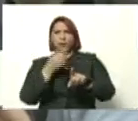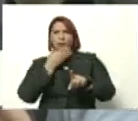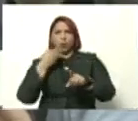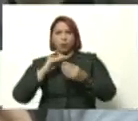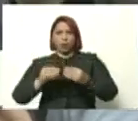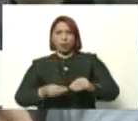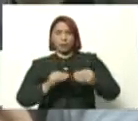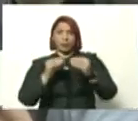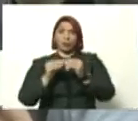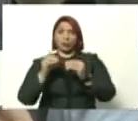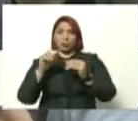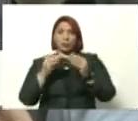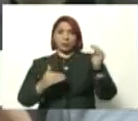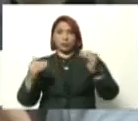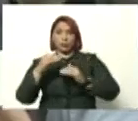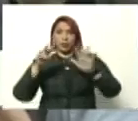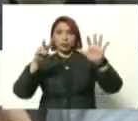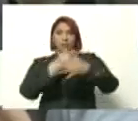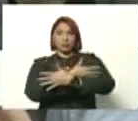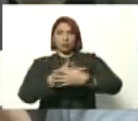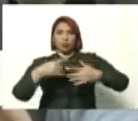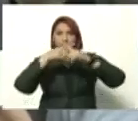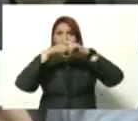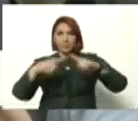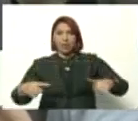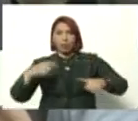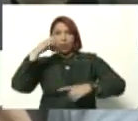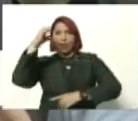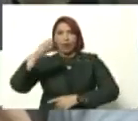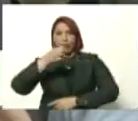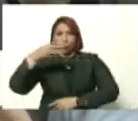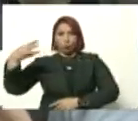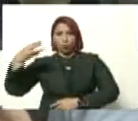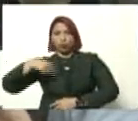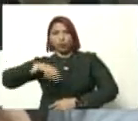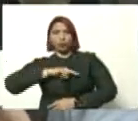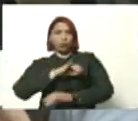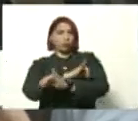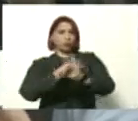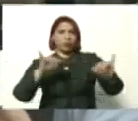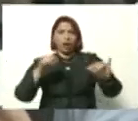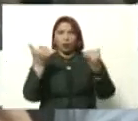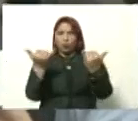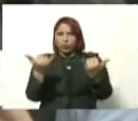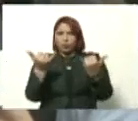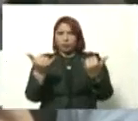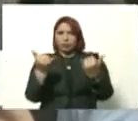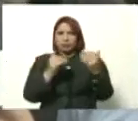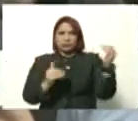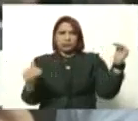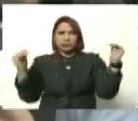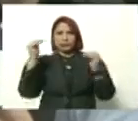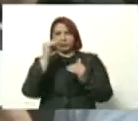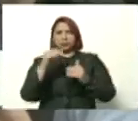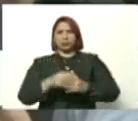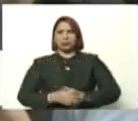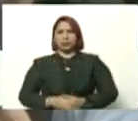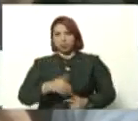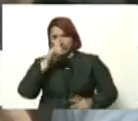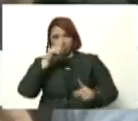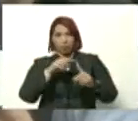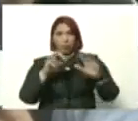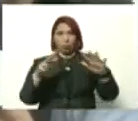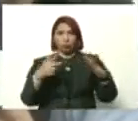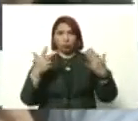de trenes que superan los 7,5 millones de euros. Y nosotros ya a esta altura vamos rumbo a un octavo tren,